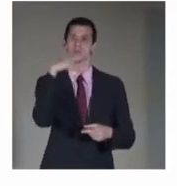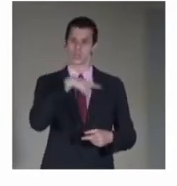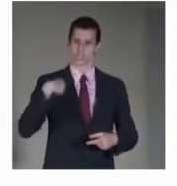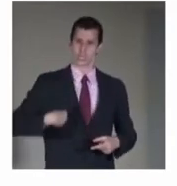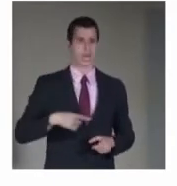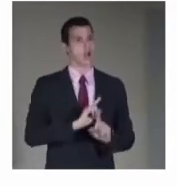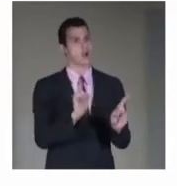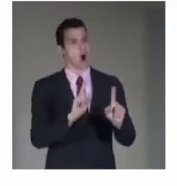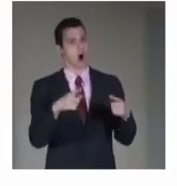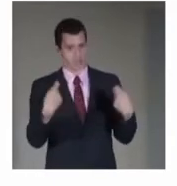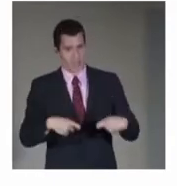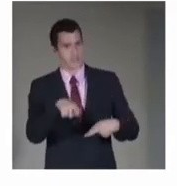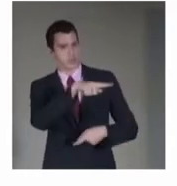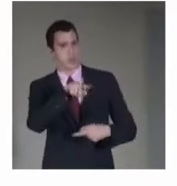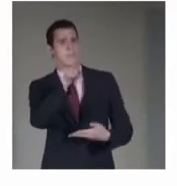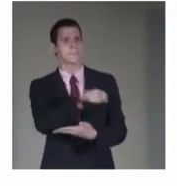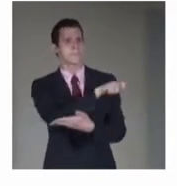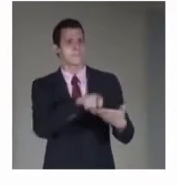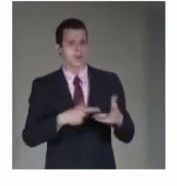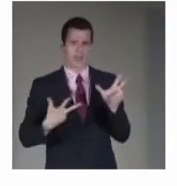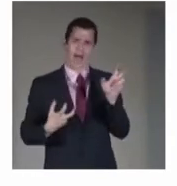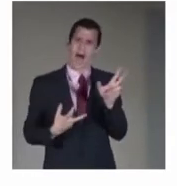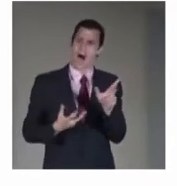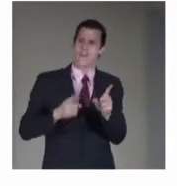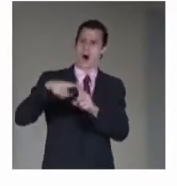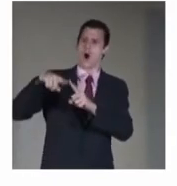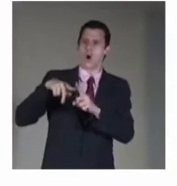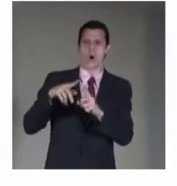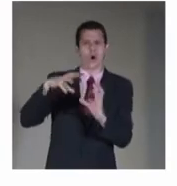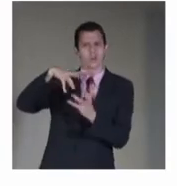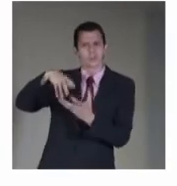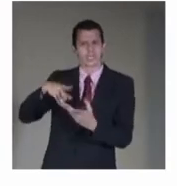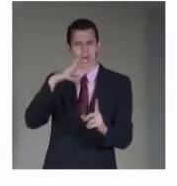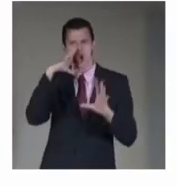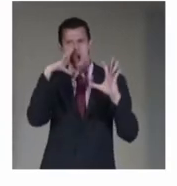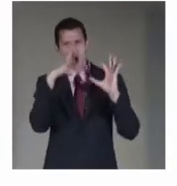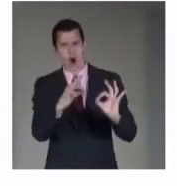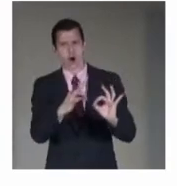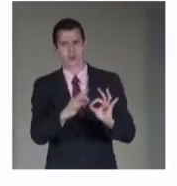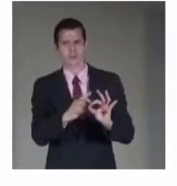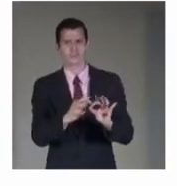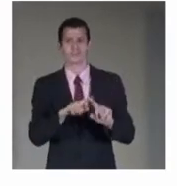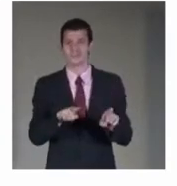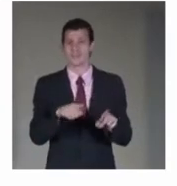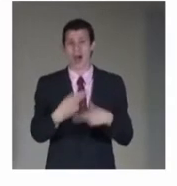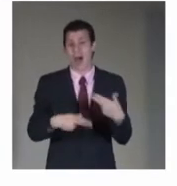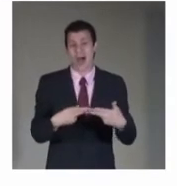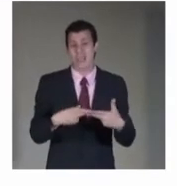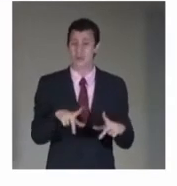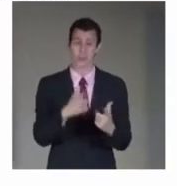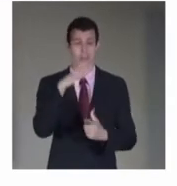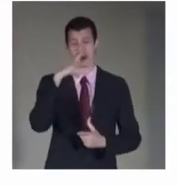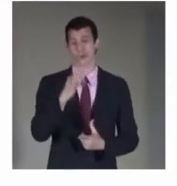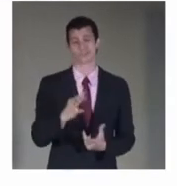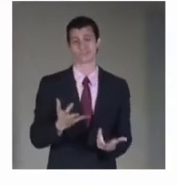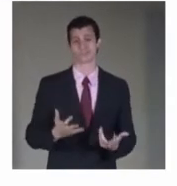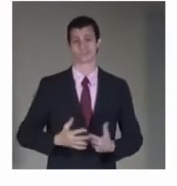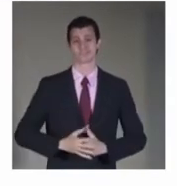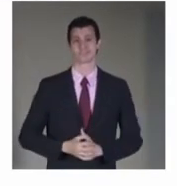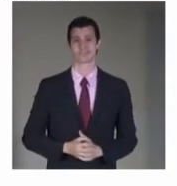las armas espaciales pero bueno no se logró no se ha logrado todavía continuamos